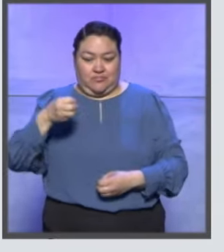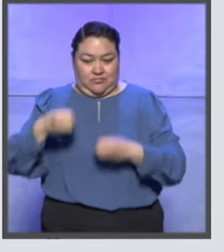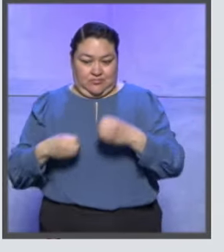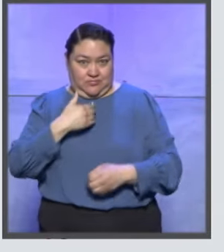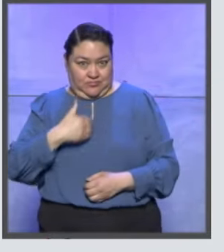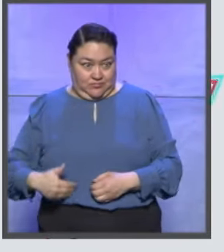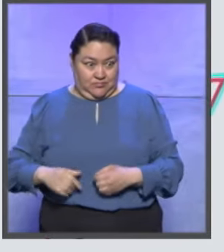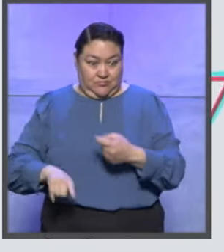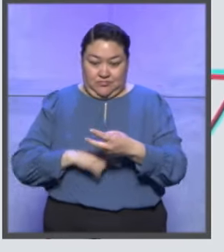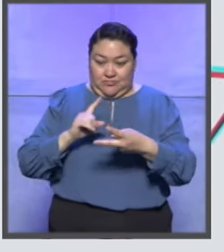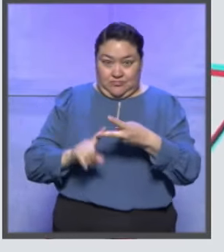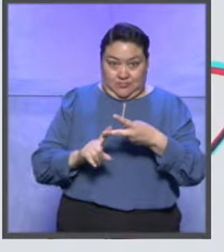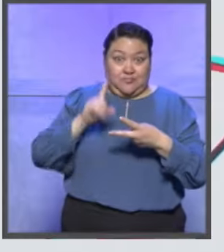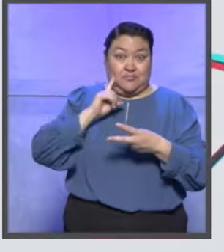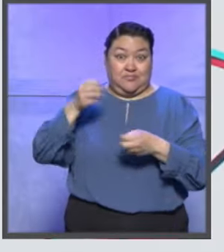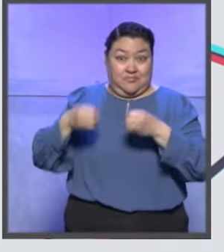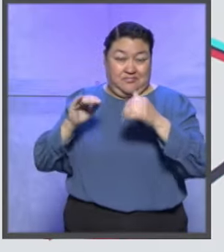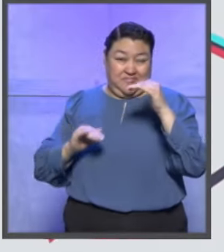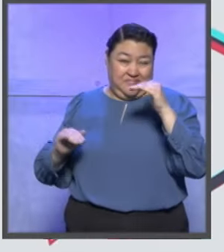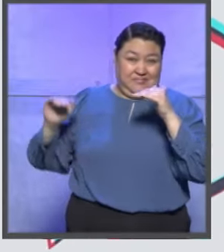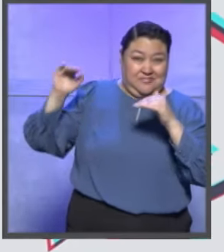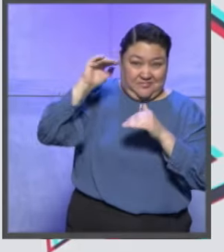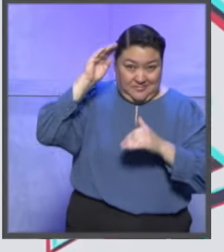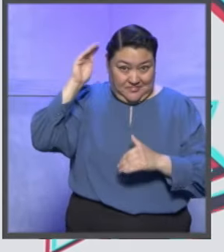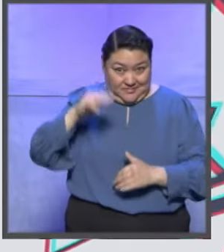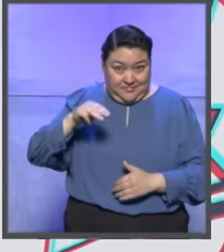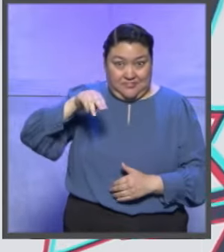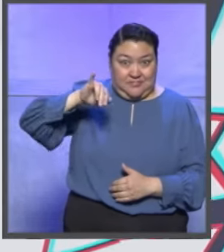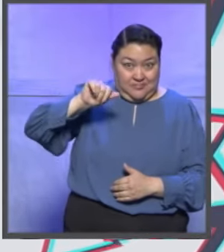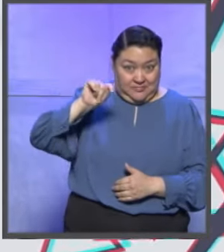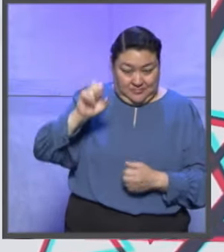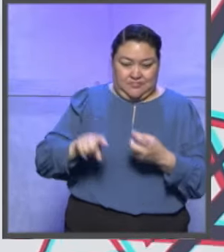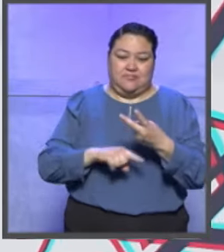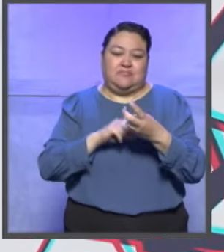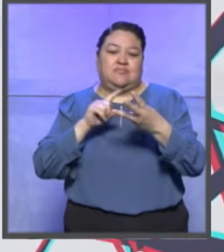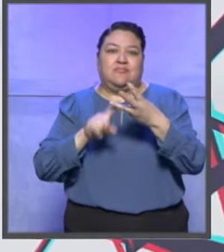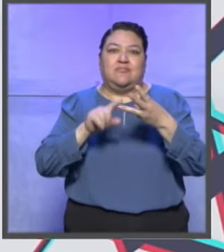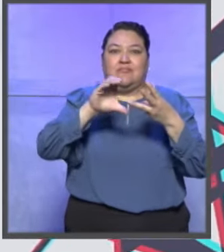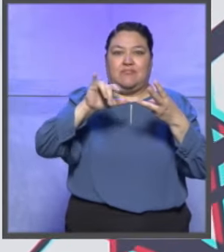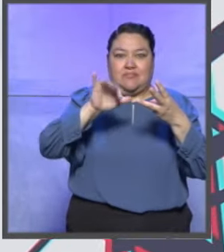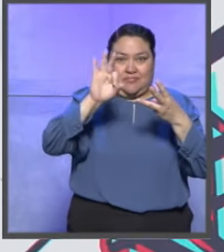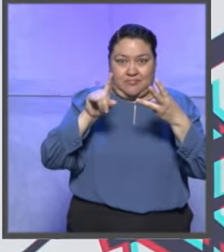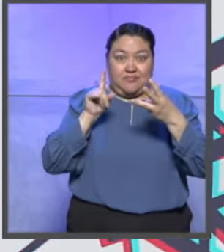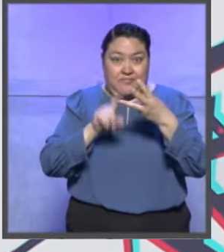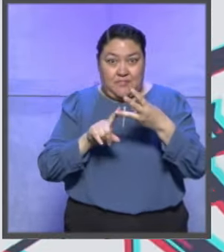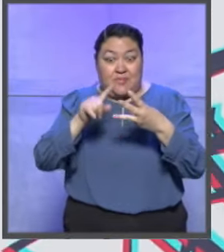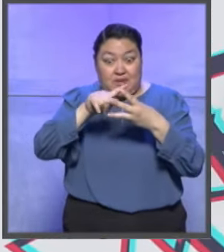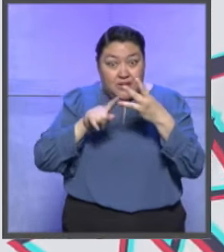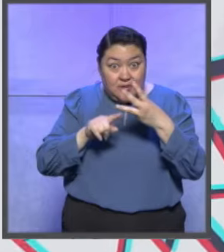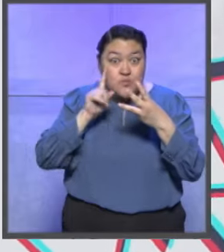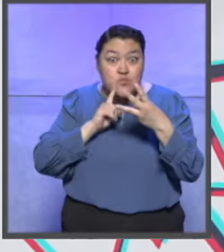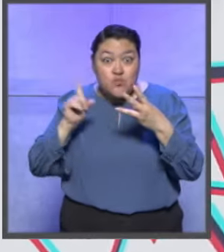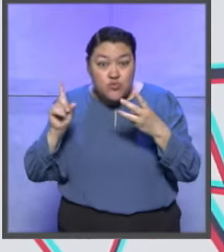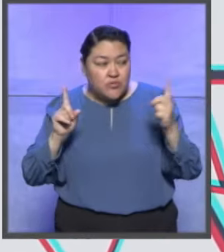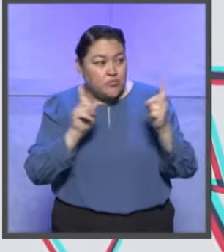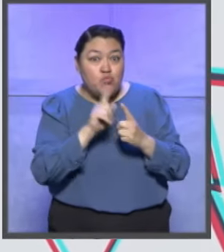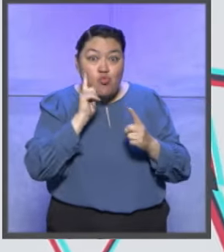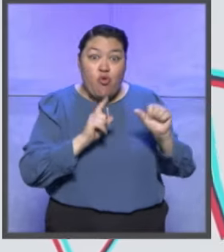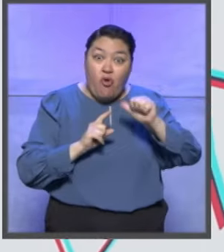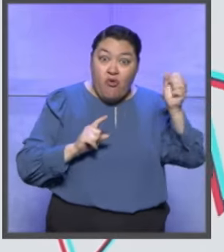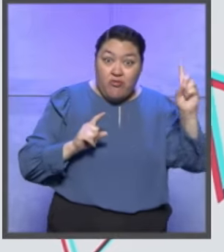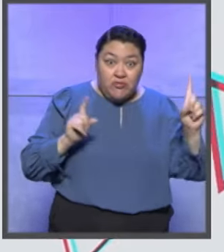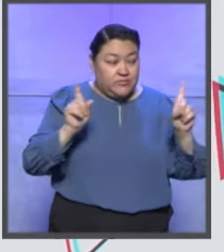interesante es que tanto la magistrada Mónica como la ministra Yasmín Esquivel Moza y la consejera Maya hicieron